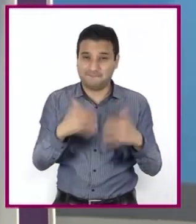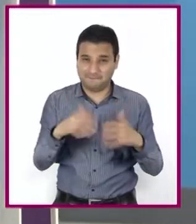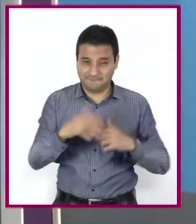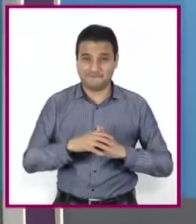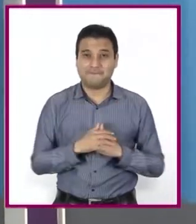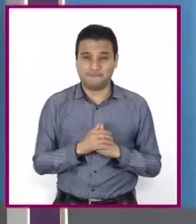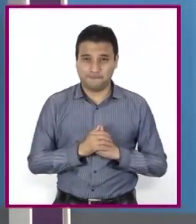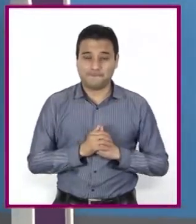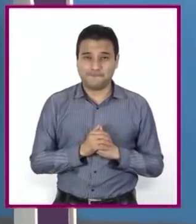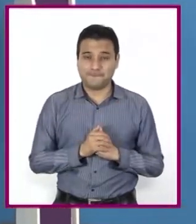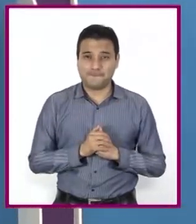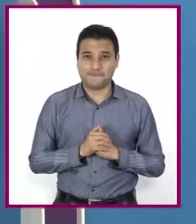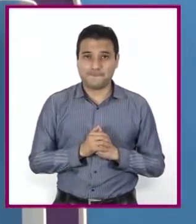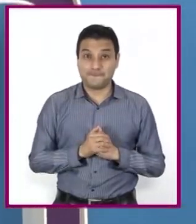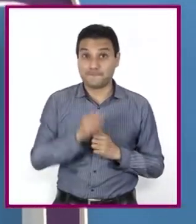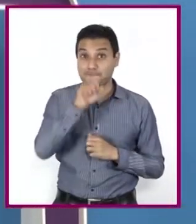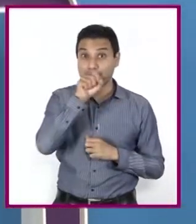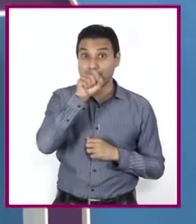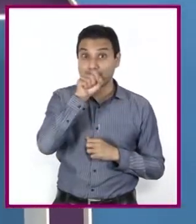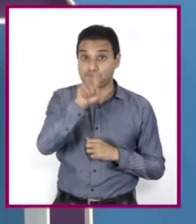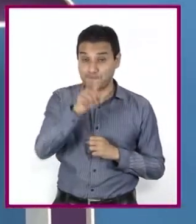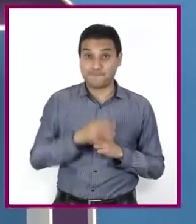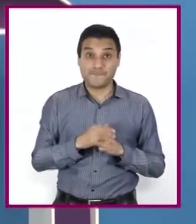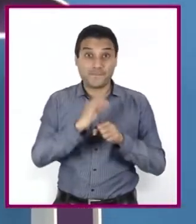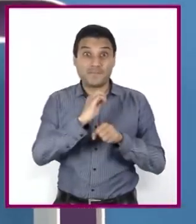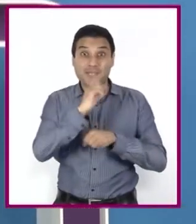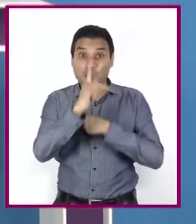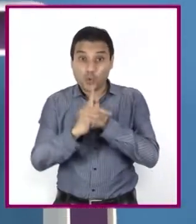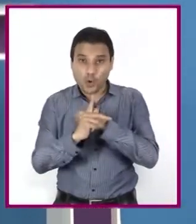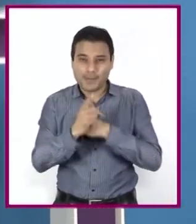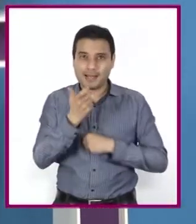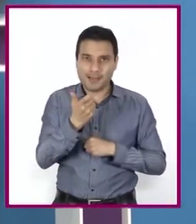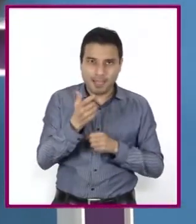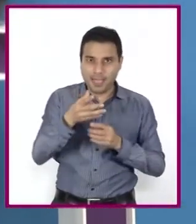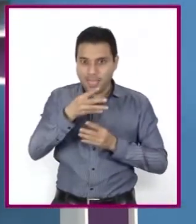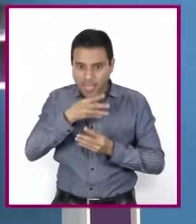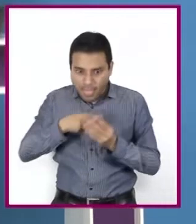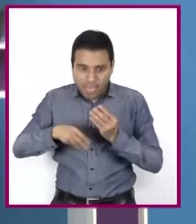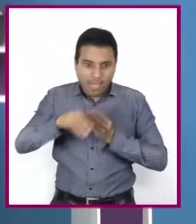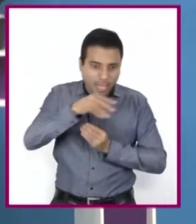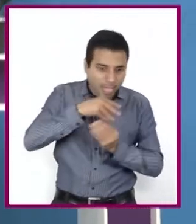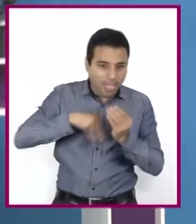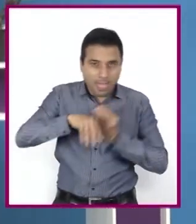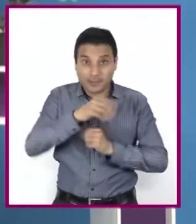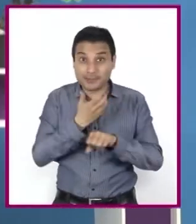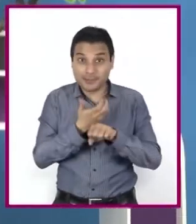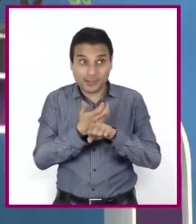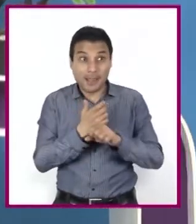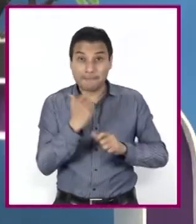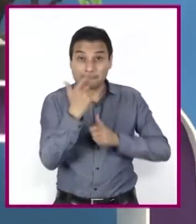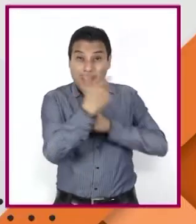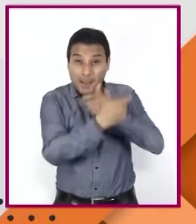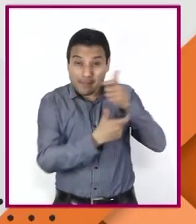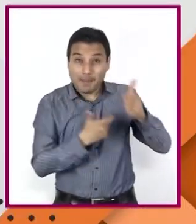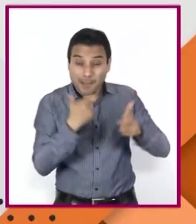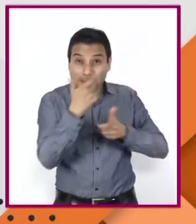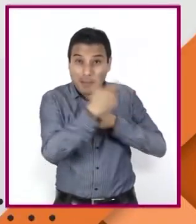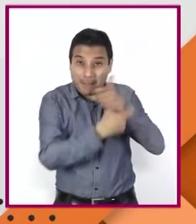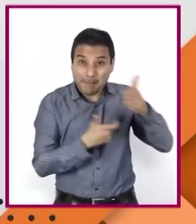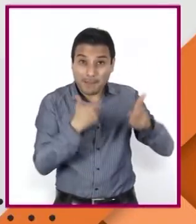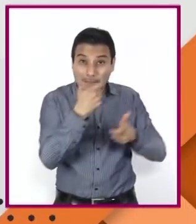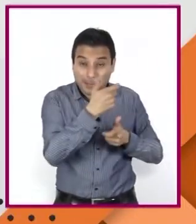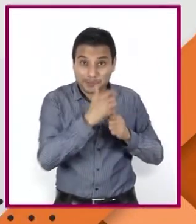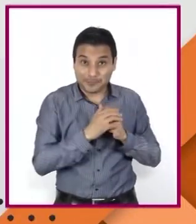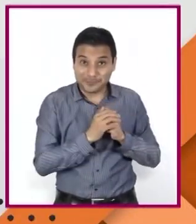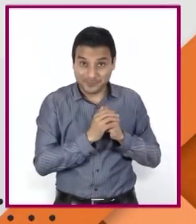Al mismo tiempo, mientras el viejo continente intentaba pagar los préstamos adquiridos con los Estados Unidos de América, en